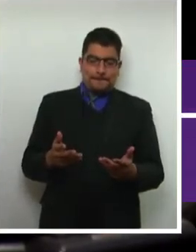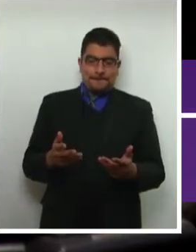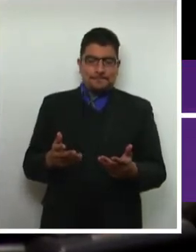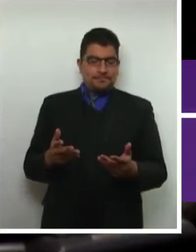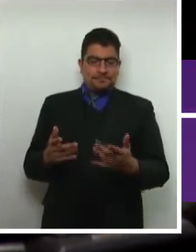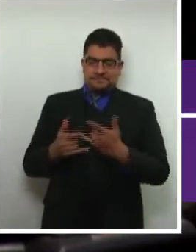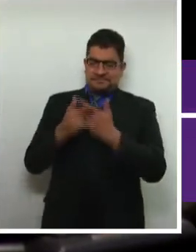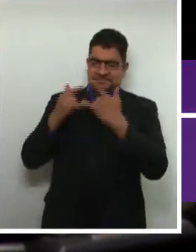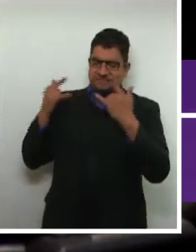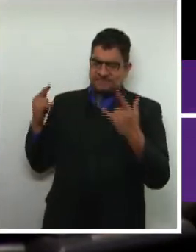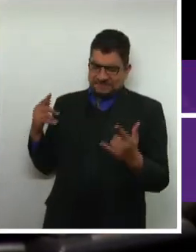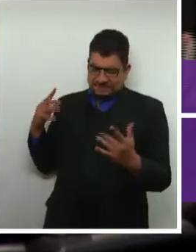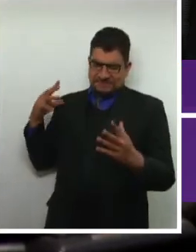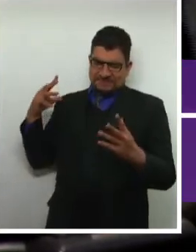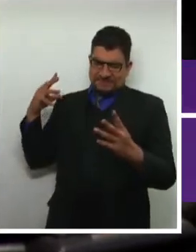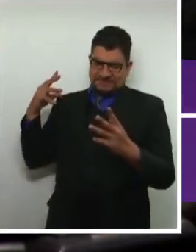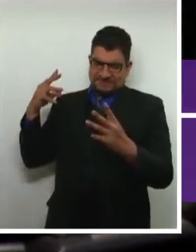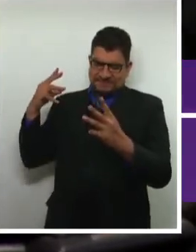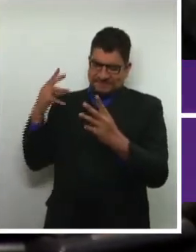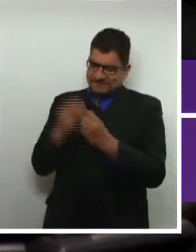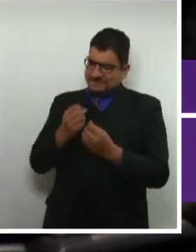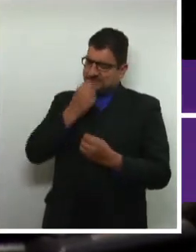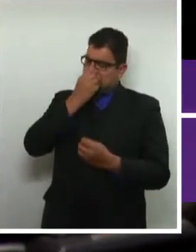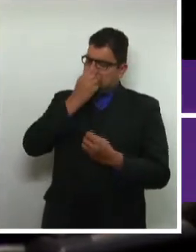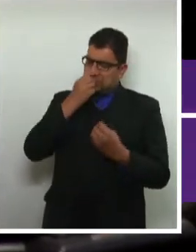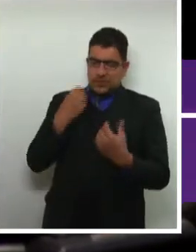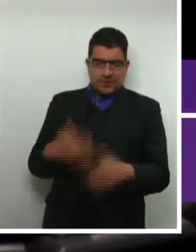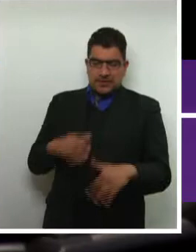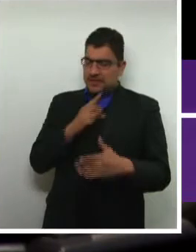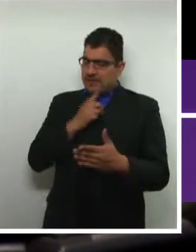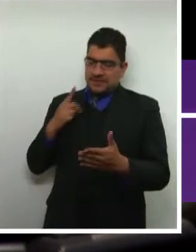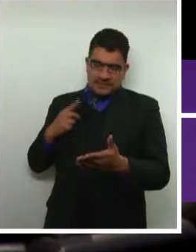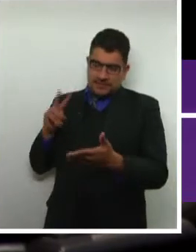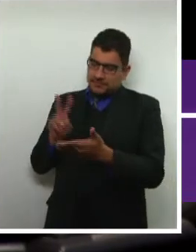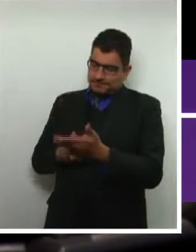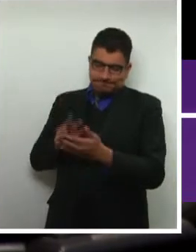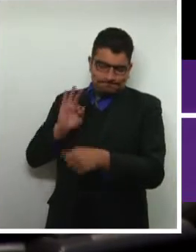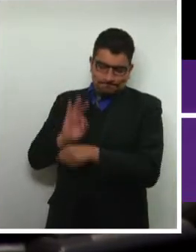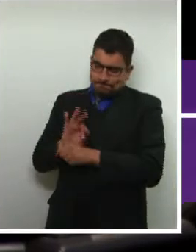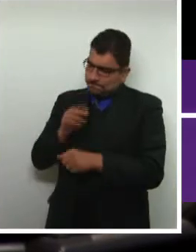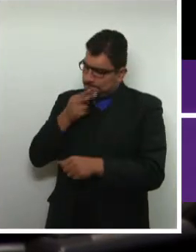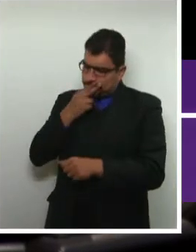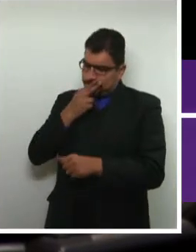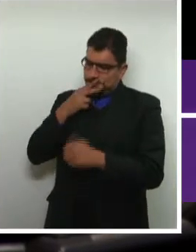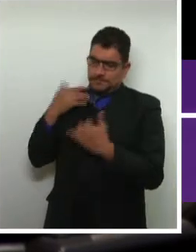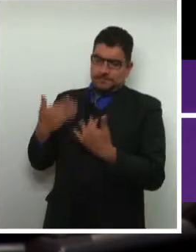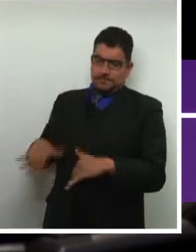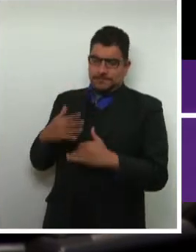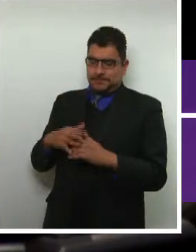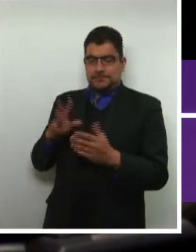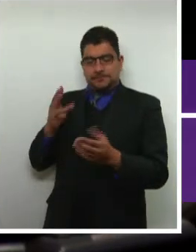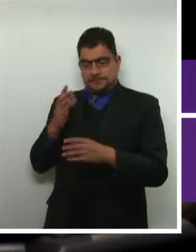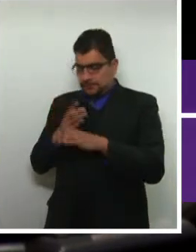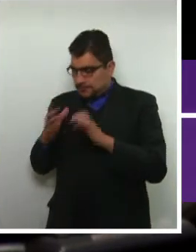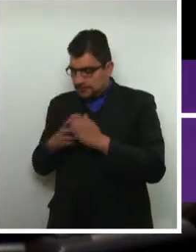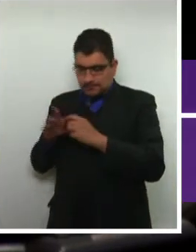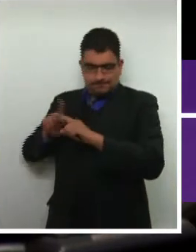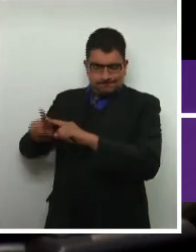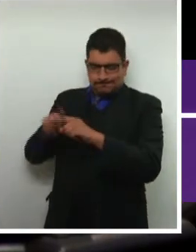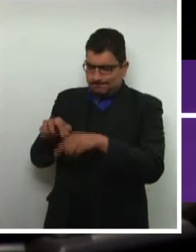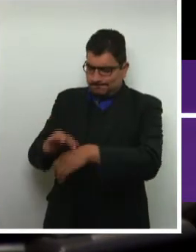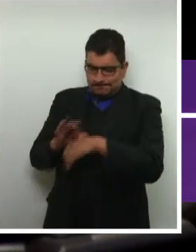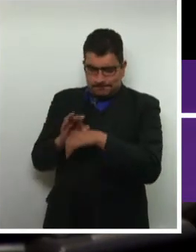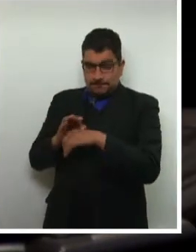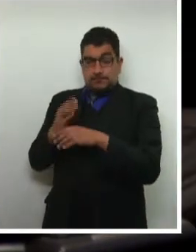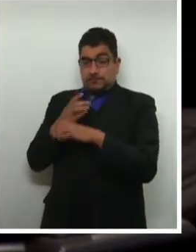tiene una historia tan hermosa que hay que resguardar, tanto material como inmaterial,